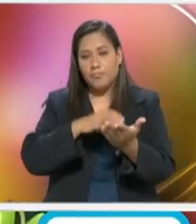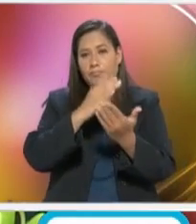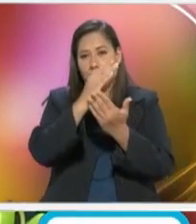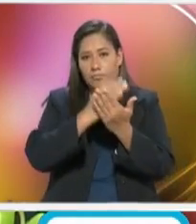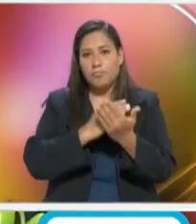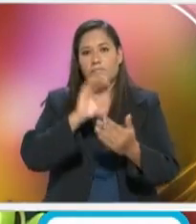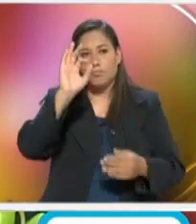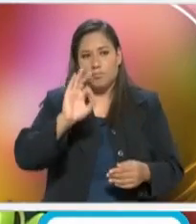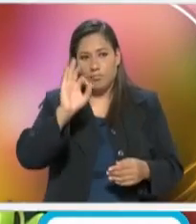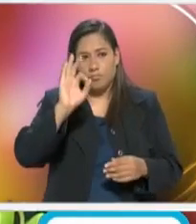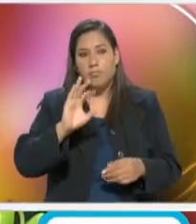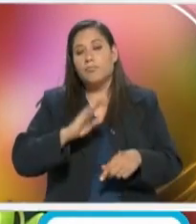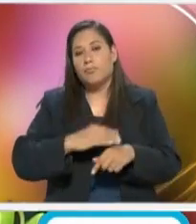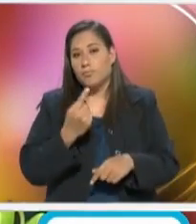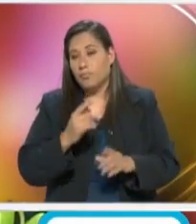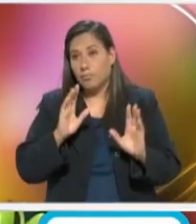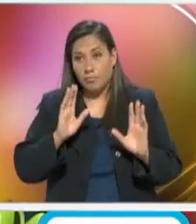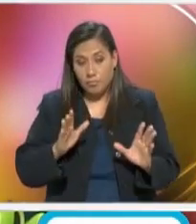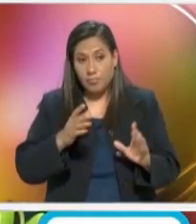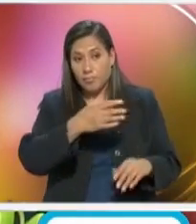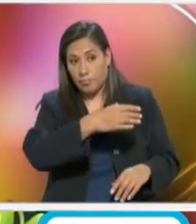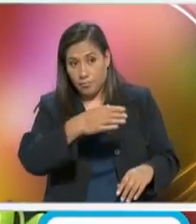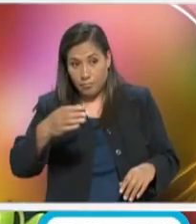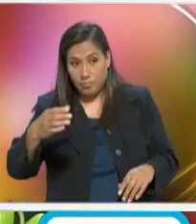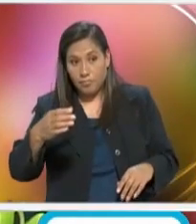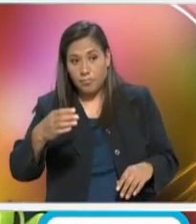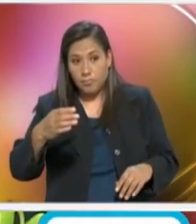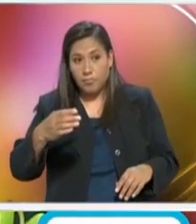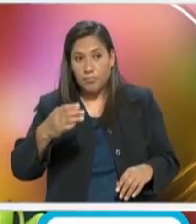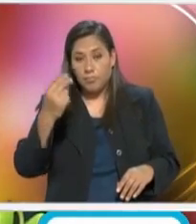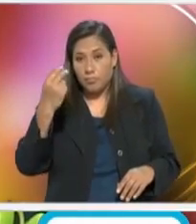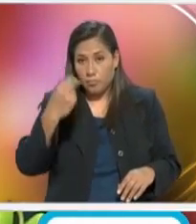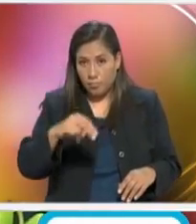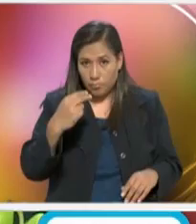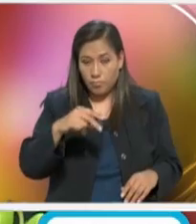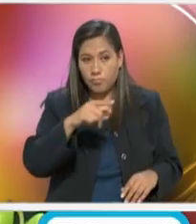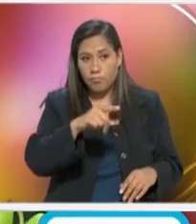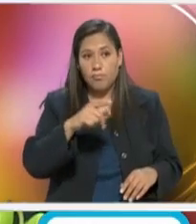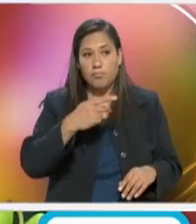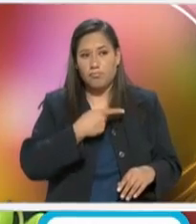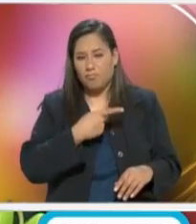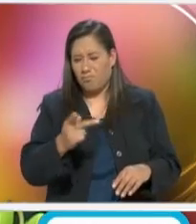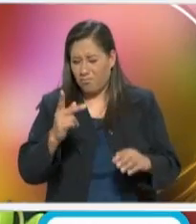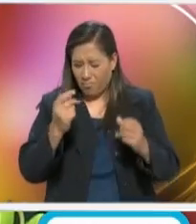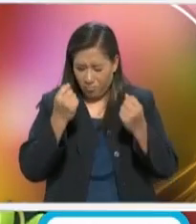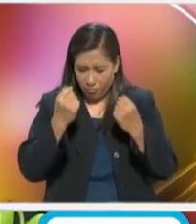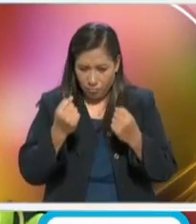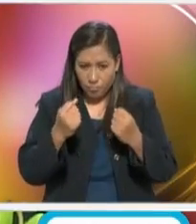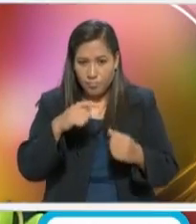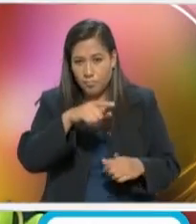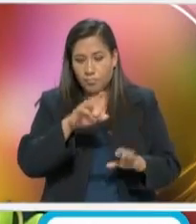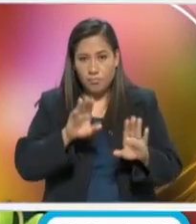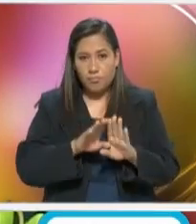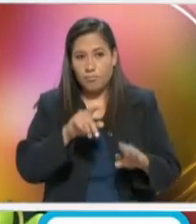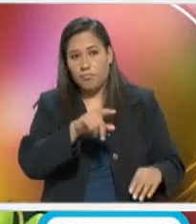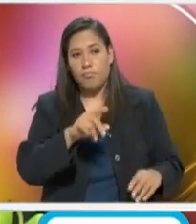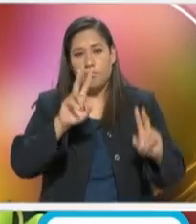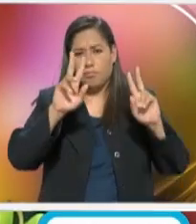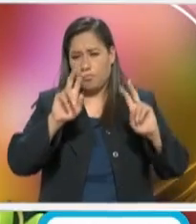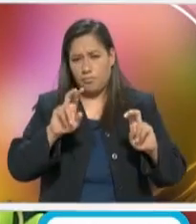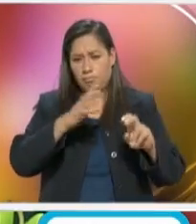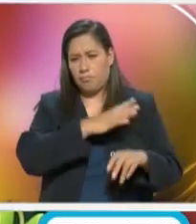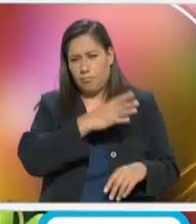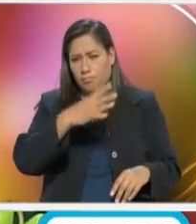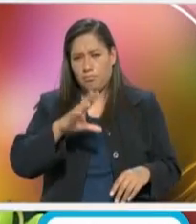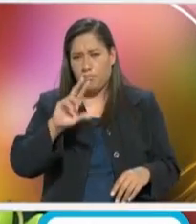porcentaje, evidentemente, ¿no? Sí. Porque una vez que estamos en campo, que le ponemos nombre y apellido a la pobreza extrema, que no lo manejamos como un tema general,